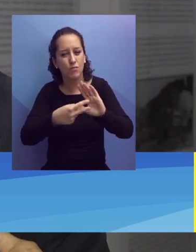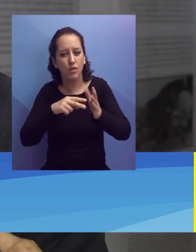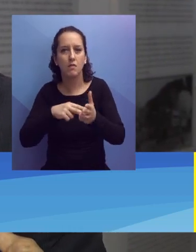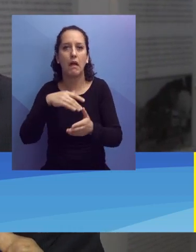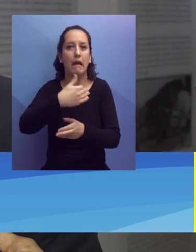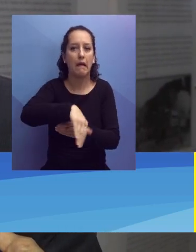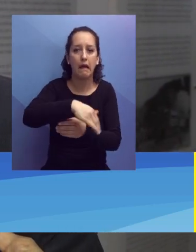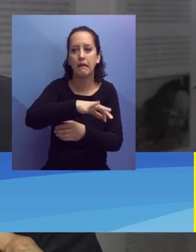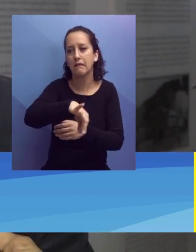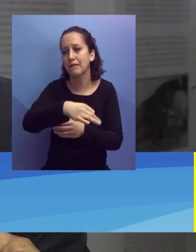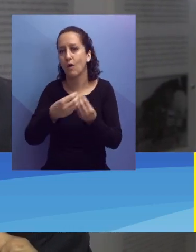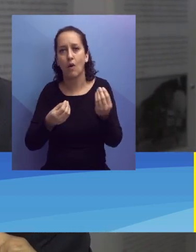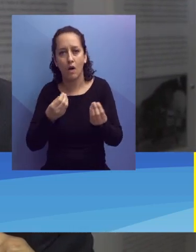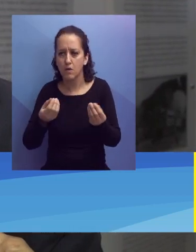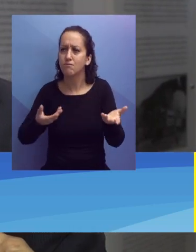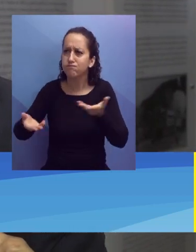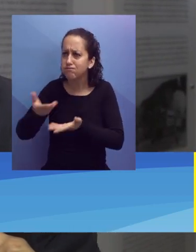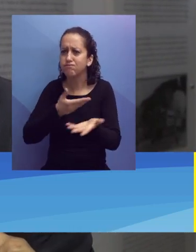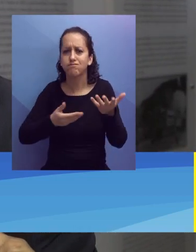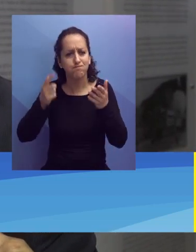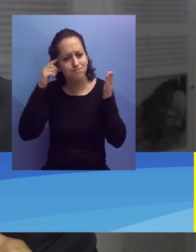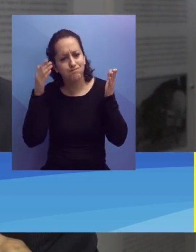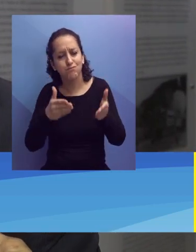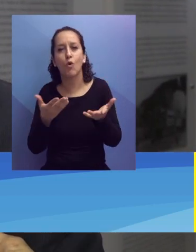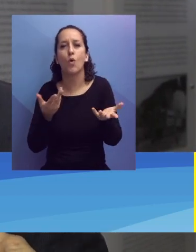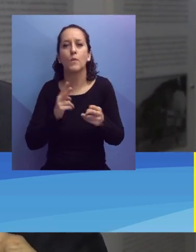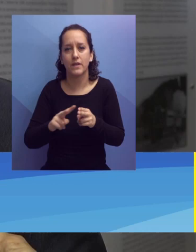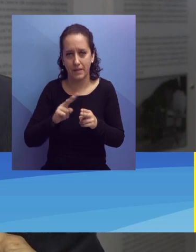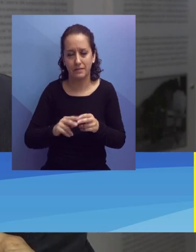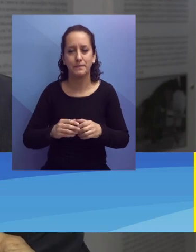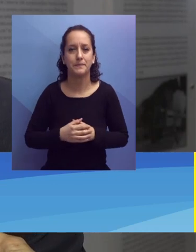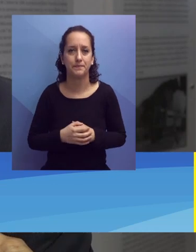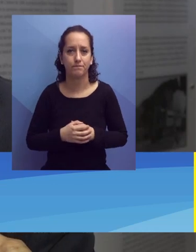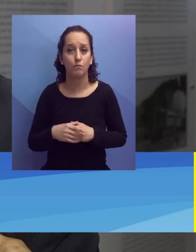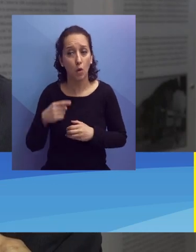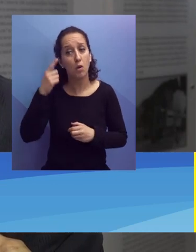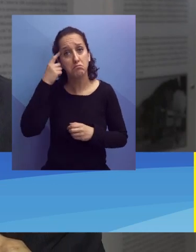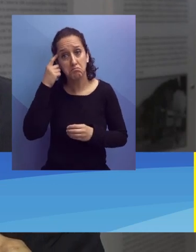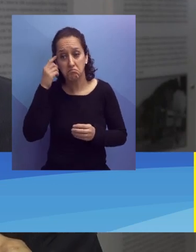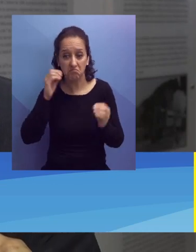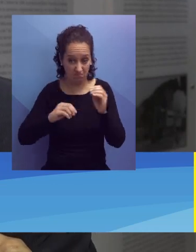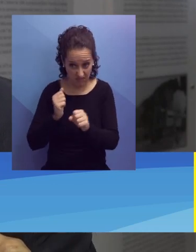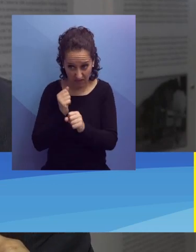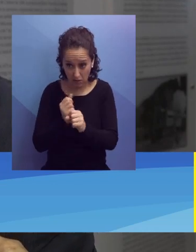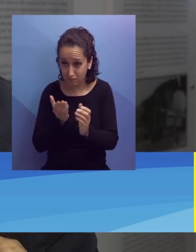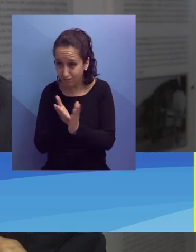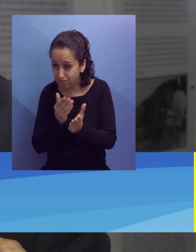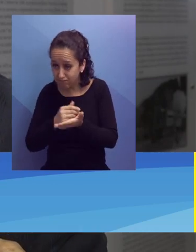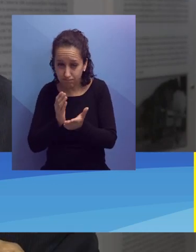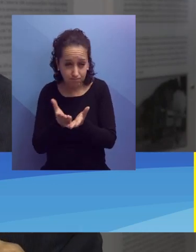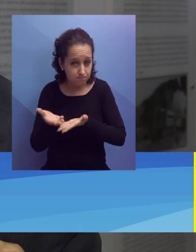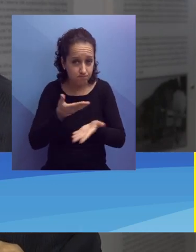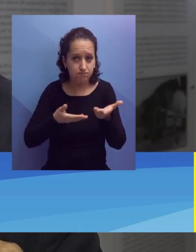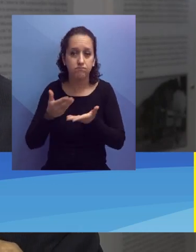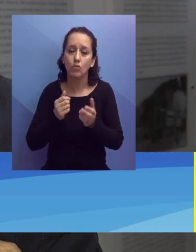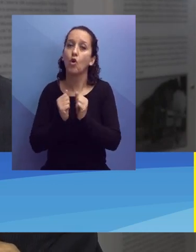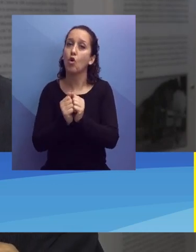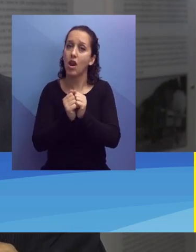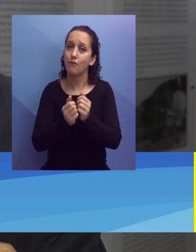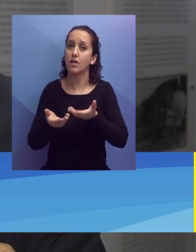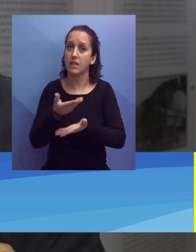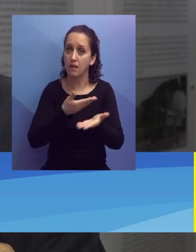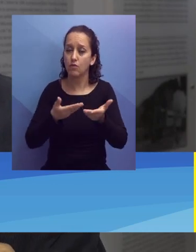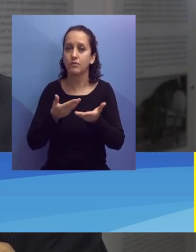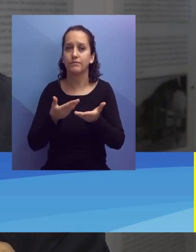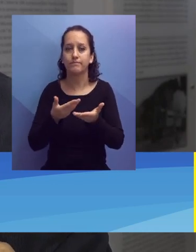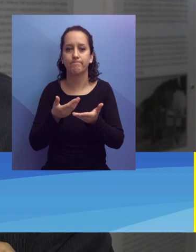situación de calle y por tanto estamos a disposición para poder trabajar en conjunto. Hemos diseñado una estrategia de trabajo colaborativo